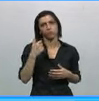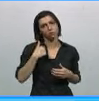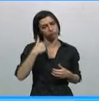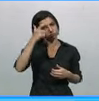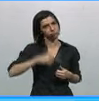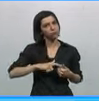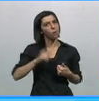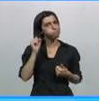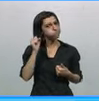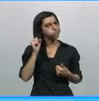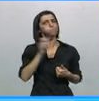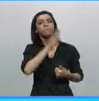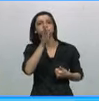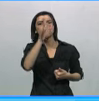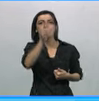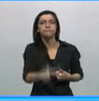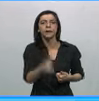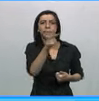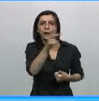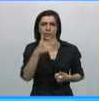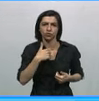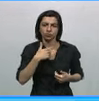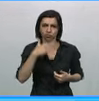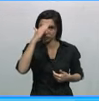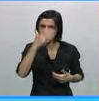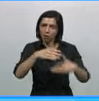la posibilidad de ir y saludarlo cuando salimos. Sí.